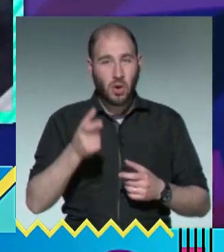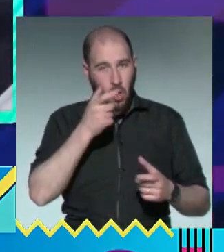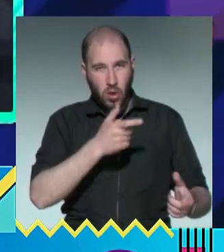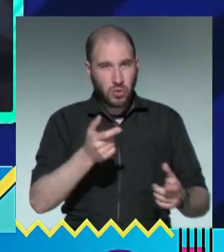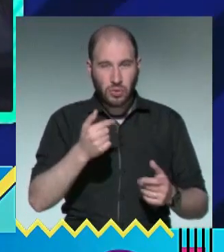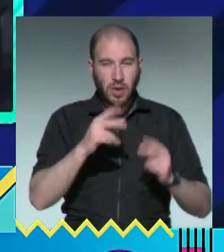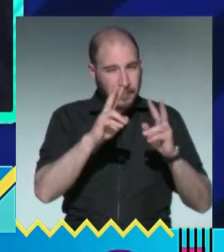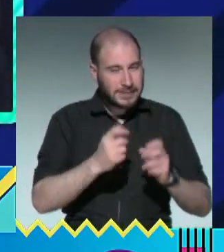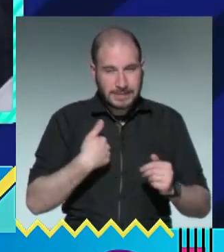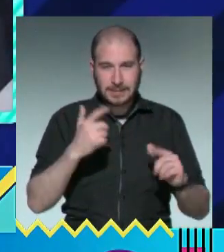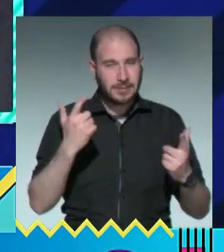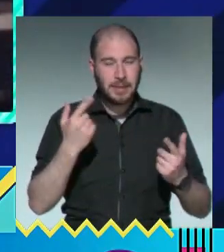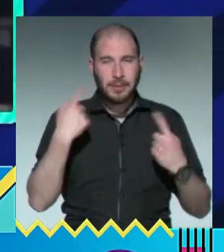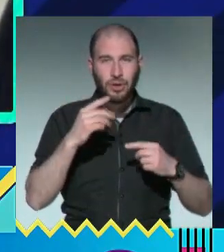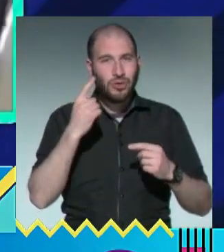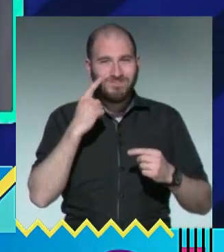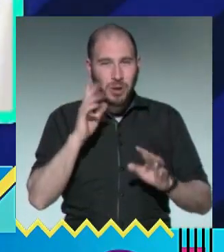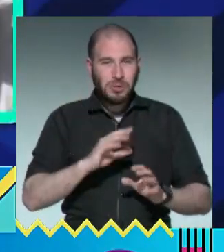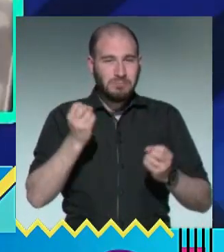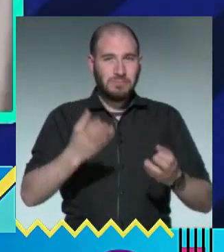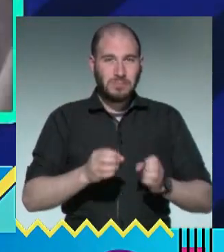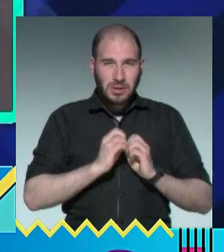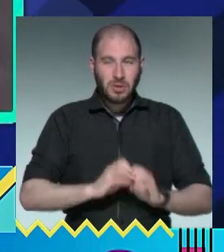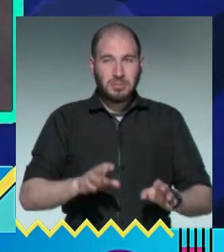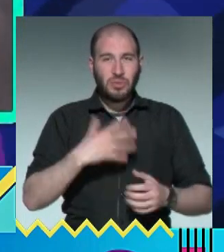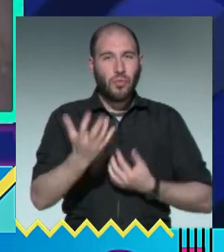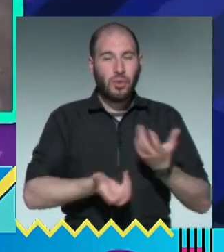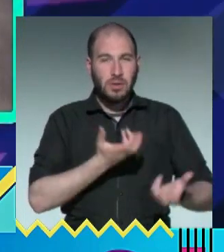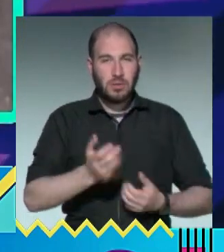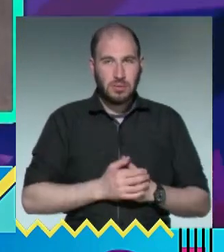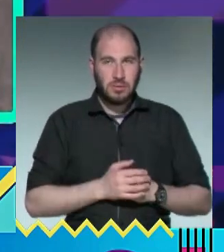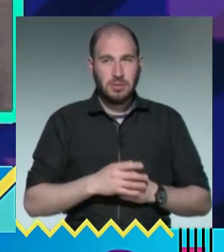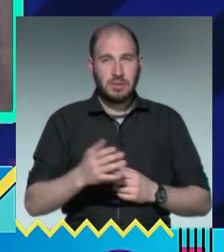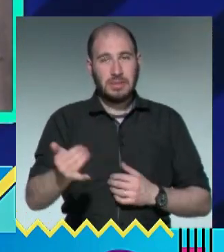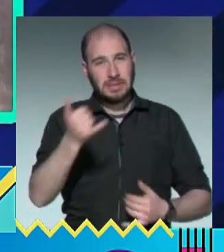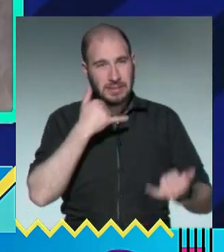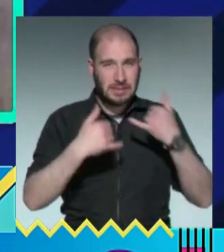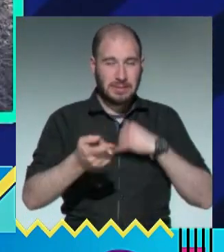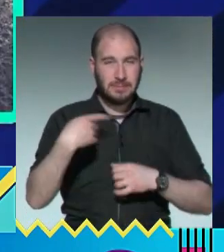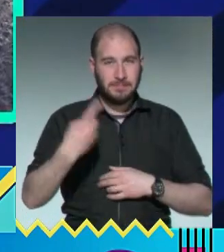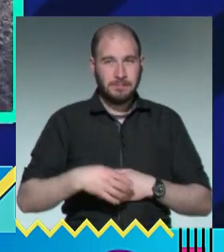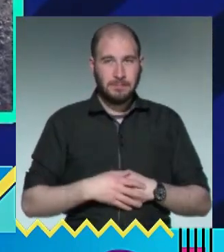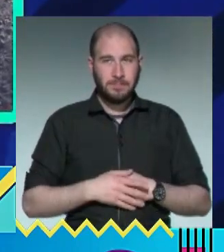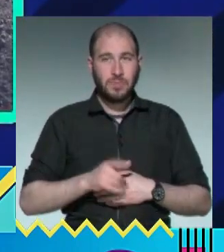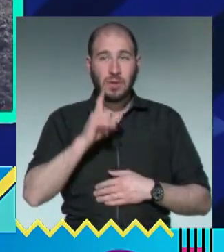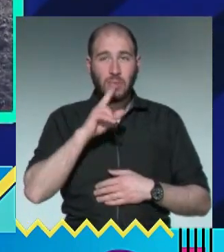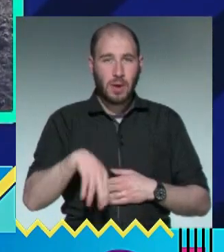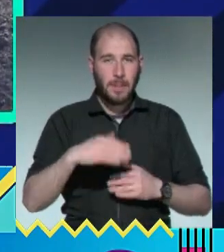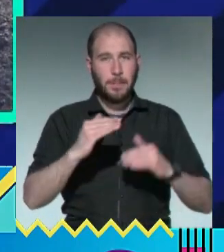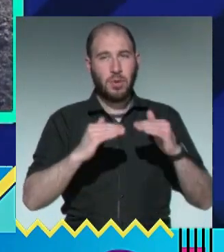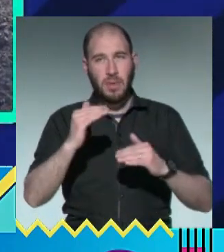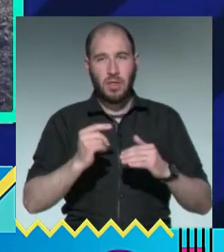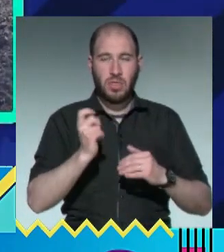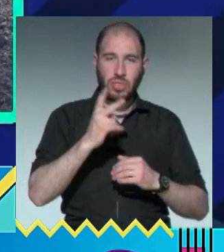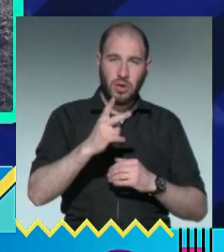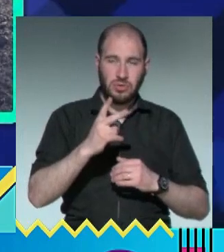ahí desconocemos los orígenes de estos fuegos que nos llaman permanentemente. En Luján tenemos un promedio de